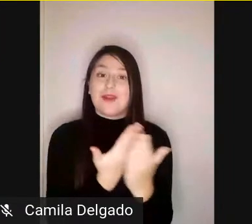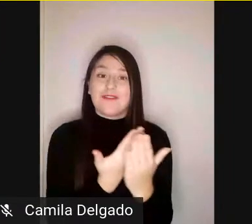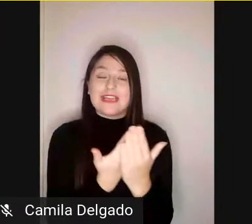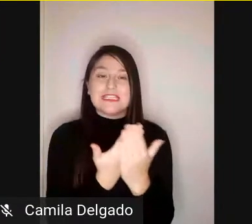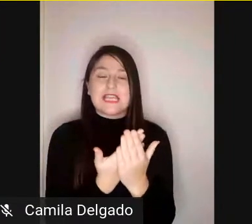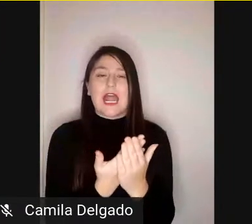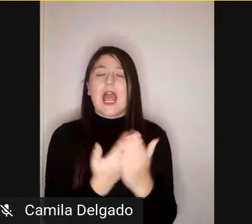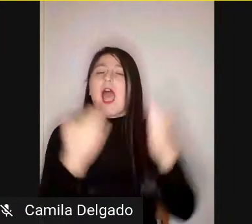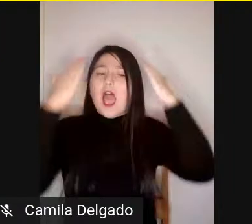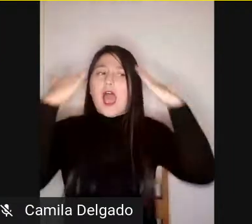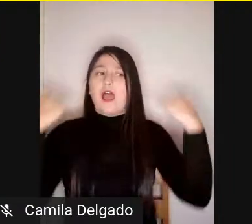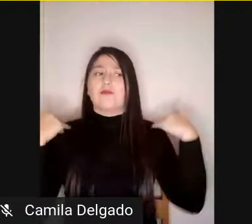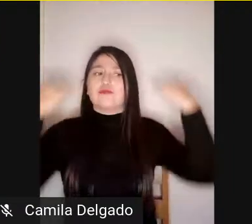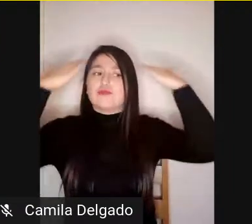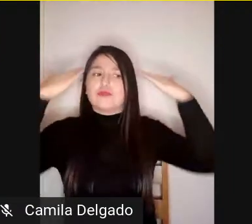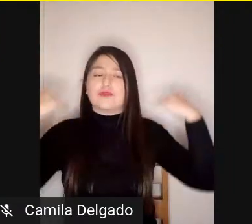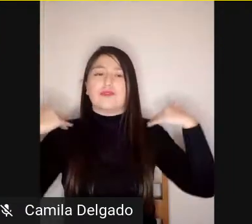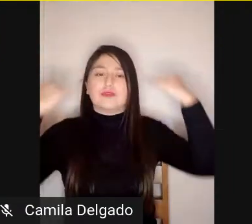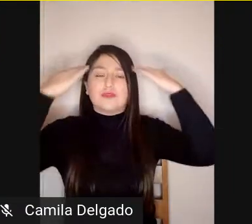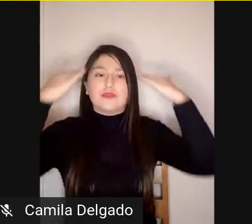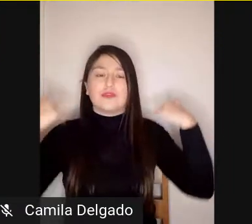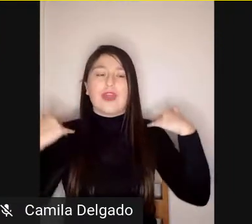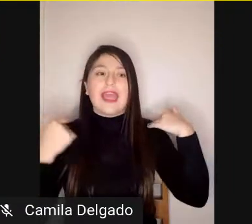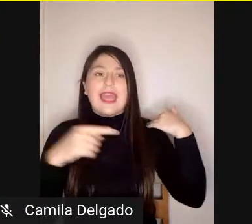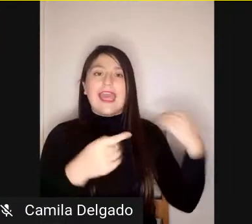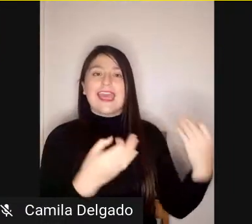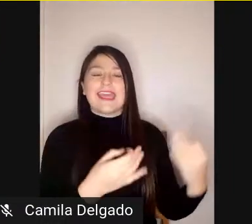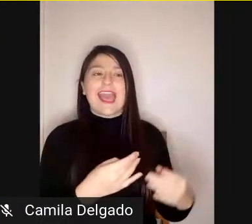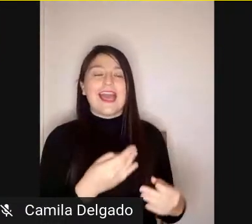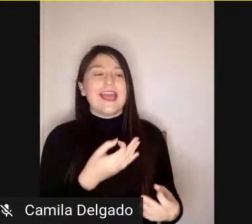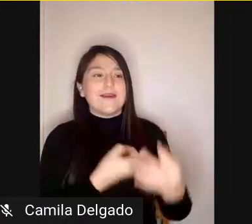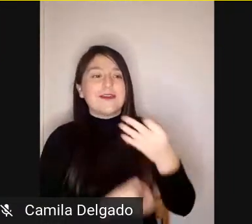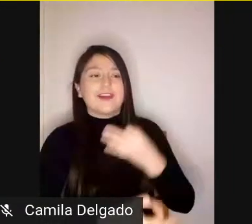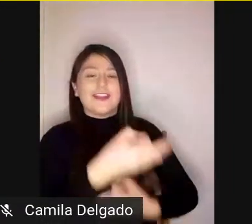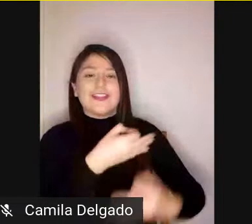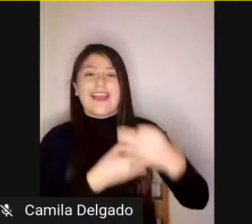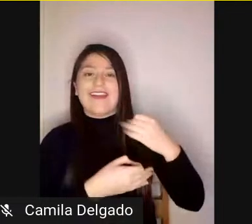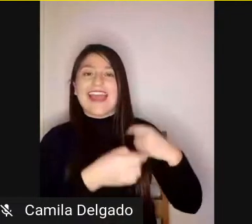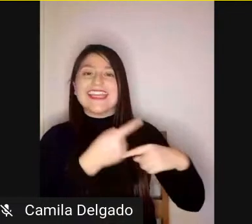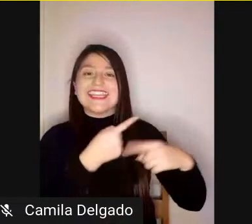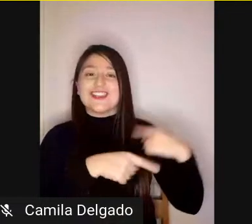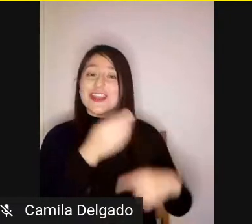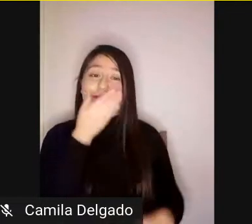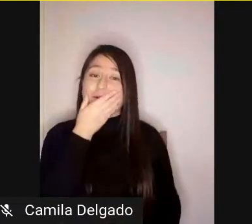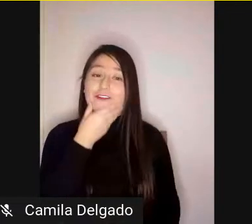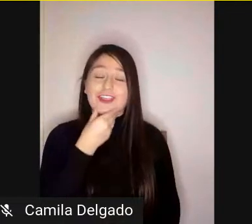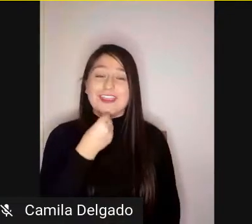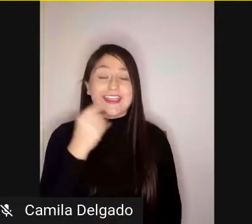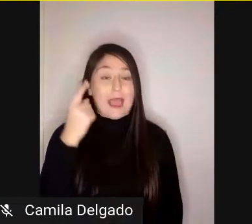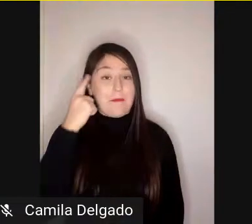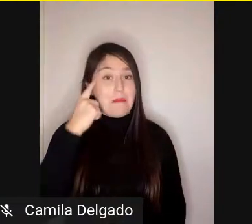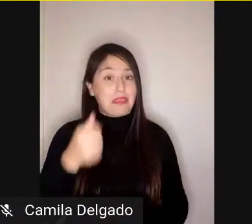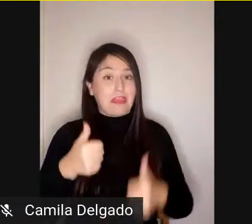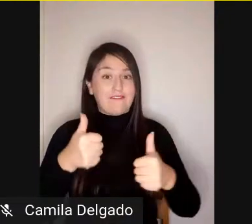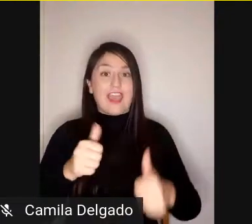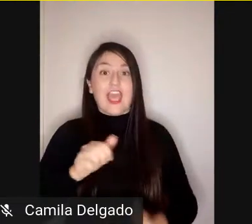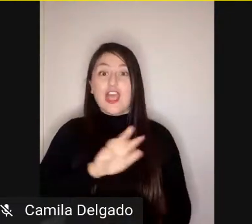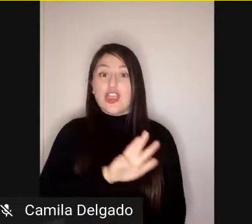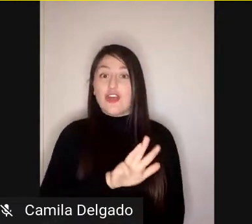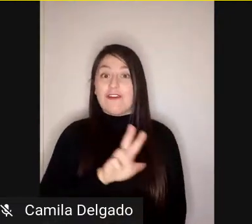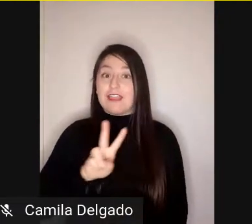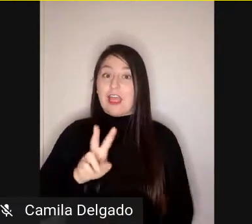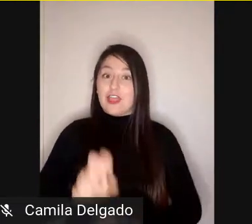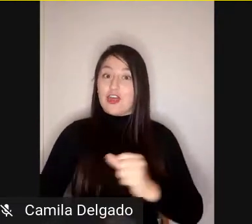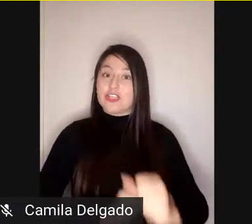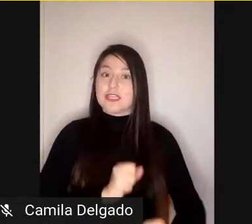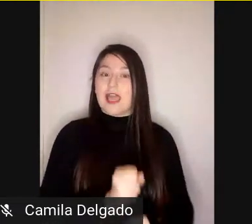estaba muy lúcida, ella a sus 92 años estaba, pero me contaba historias muy bonitas. Entonces, siempre que salía yo de esa casa,